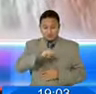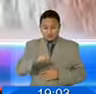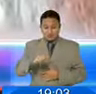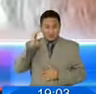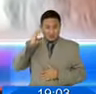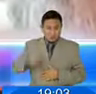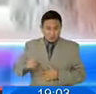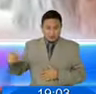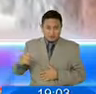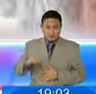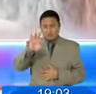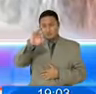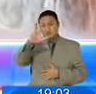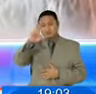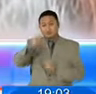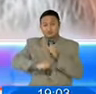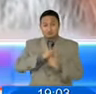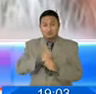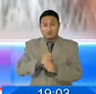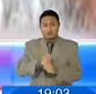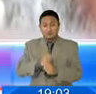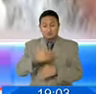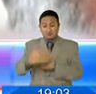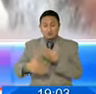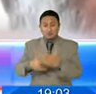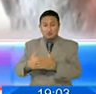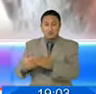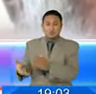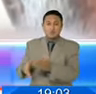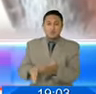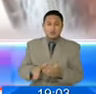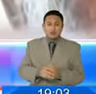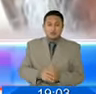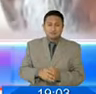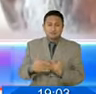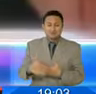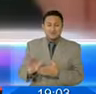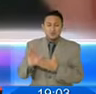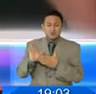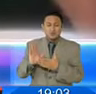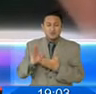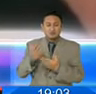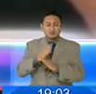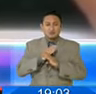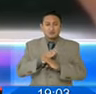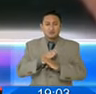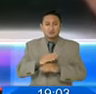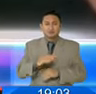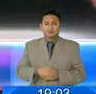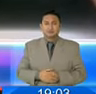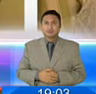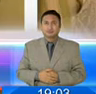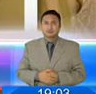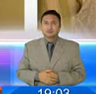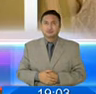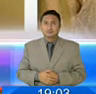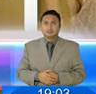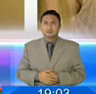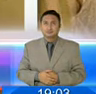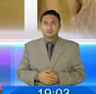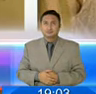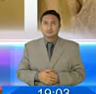Cuenca de 93 años de edad falleció dejando ese legado de defensor de las causas sociales